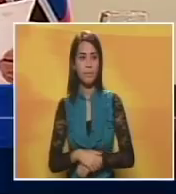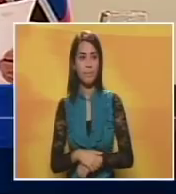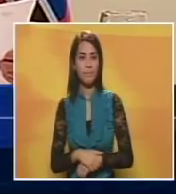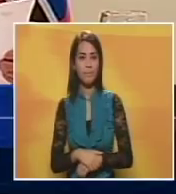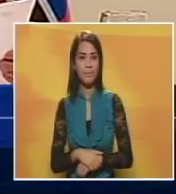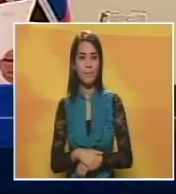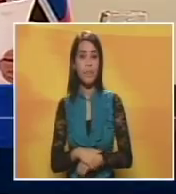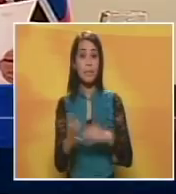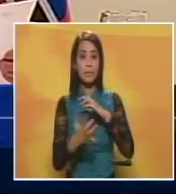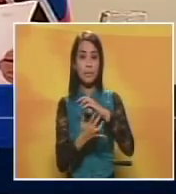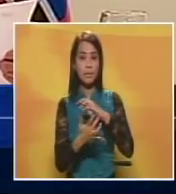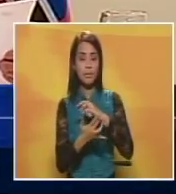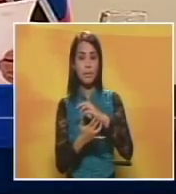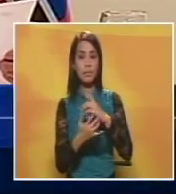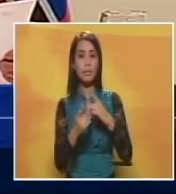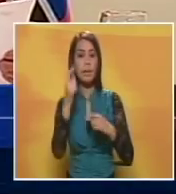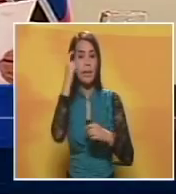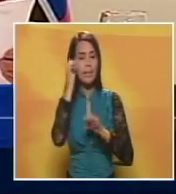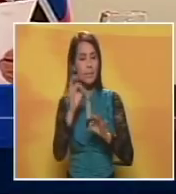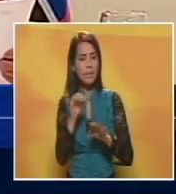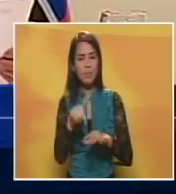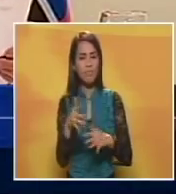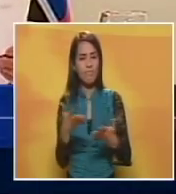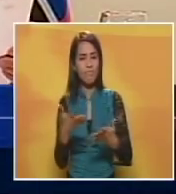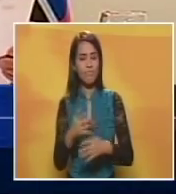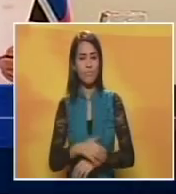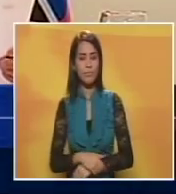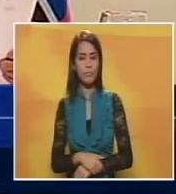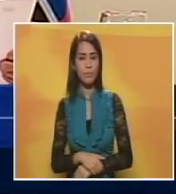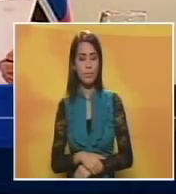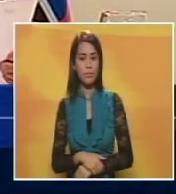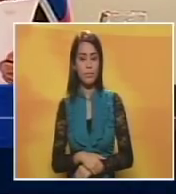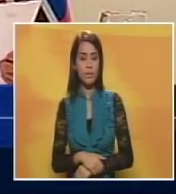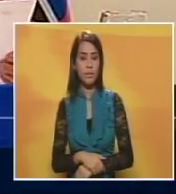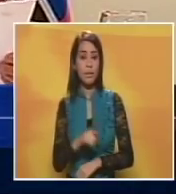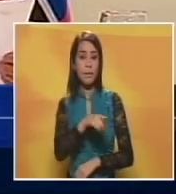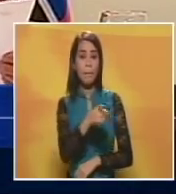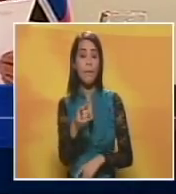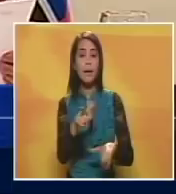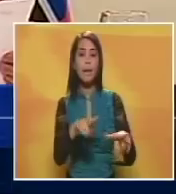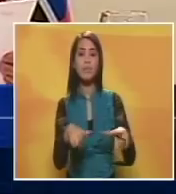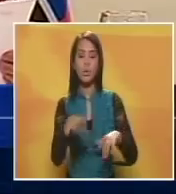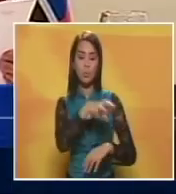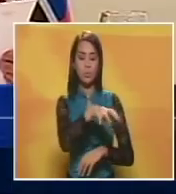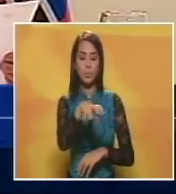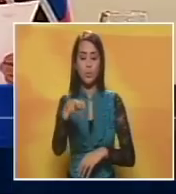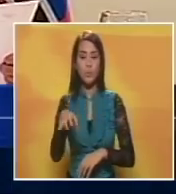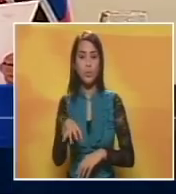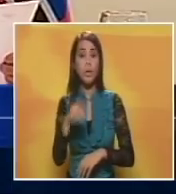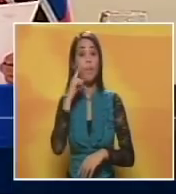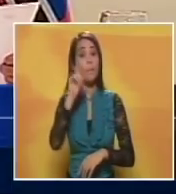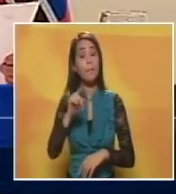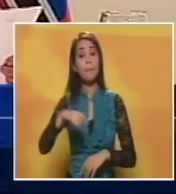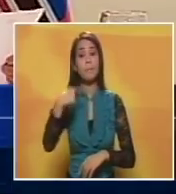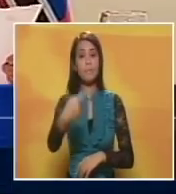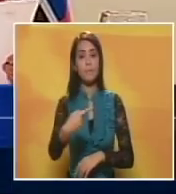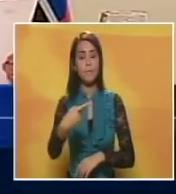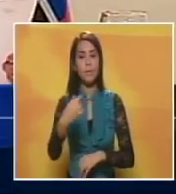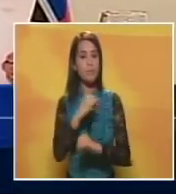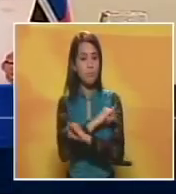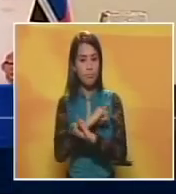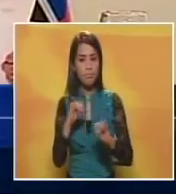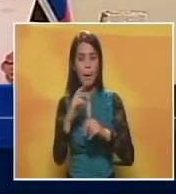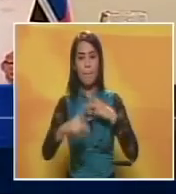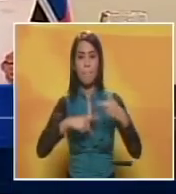contingente tecnológico en el día de hoy sale para esos estados. Igualmente mañana termina